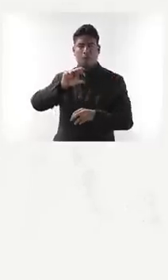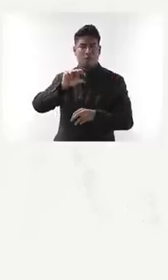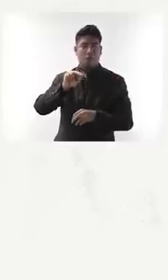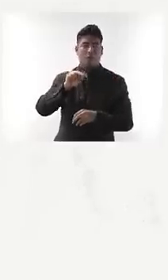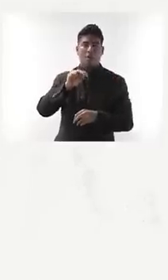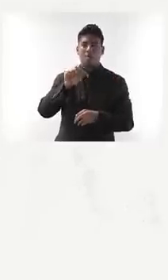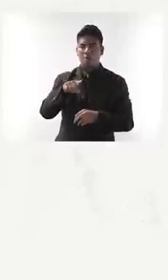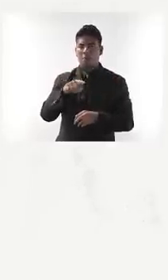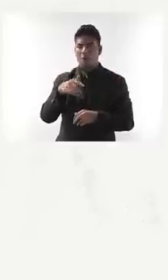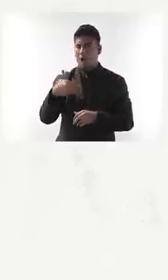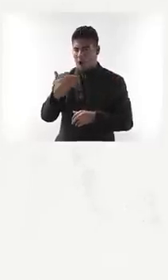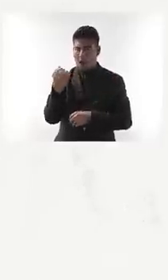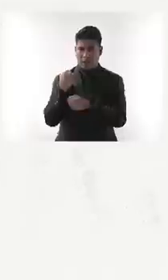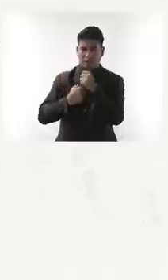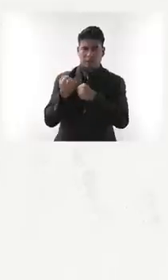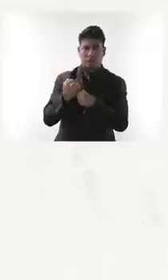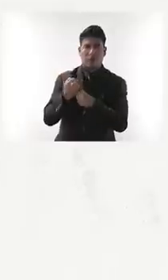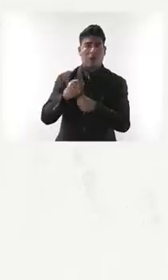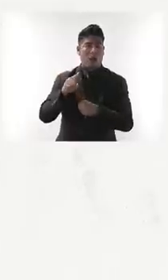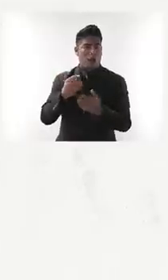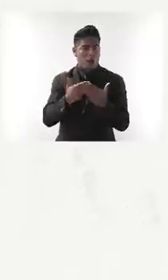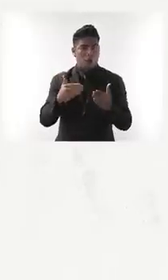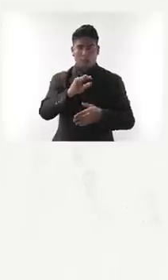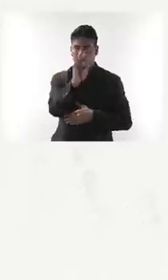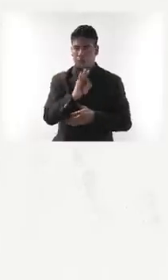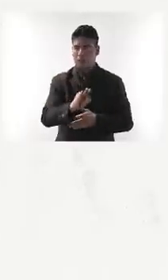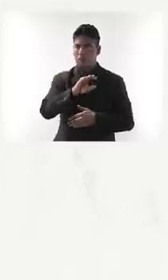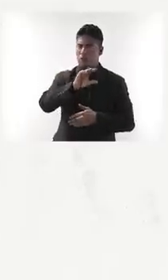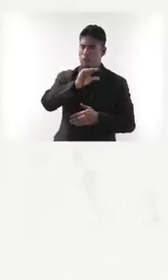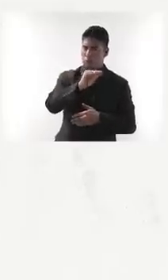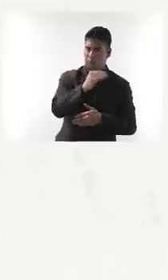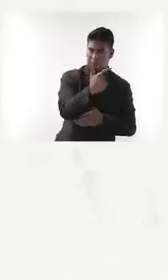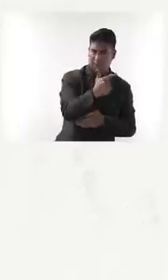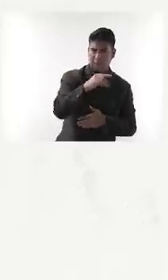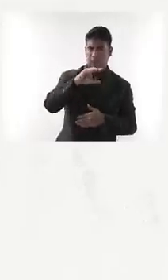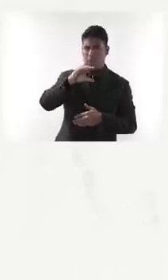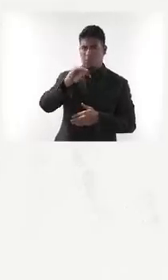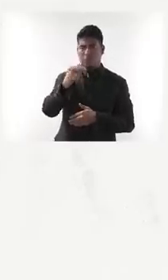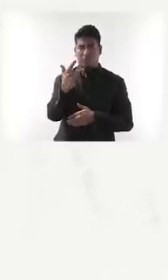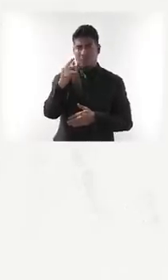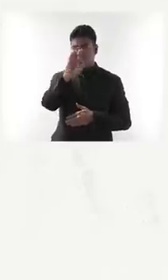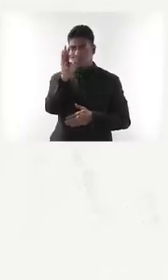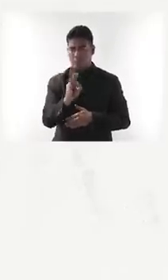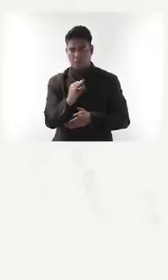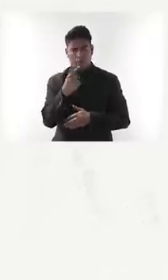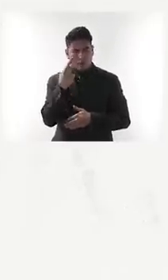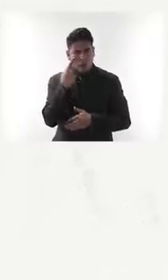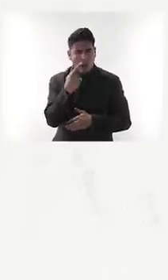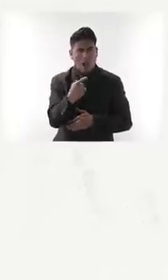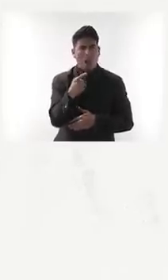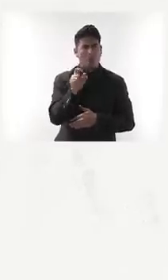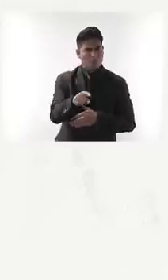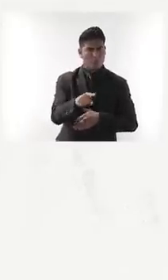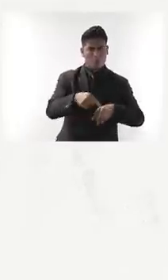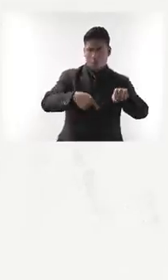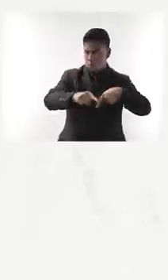99% de esos jugadores jugaron o juegan en las 5 mejores